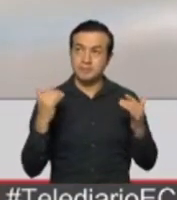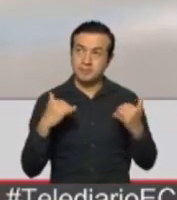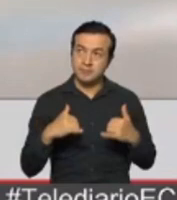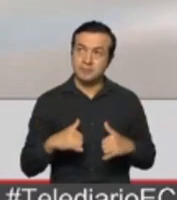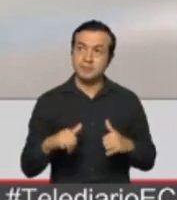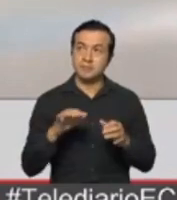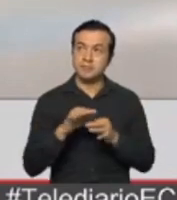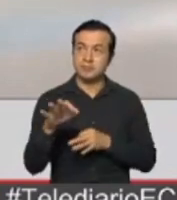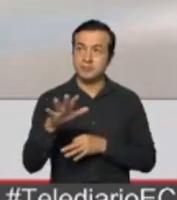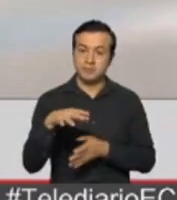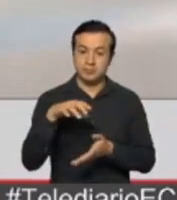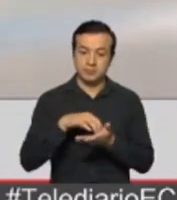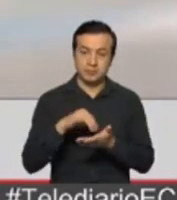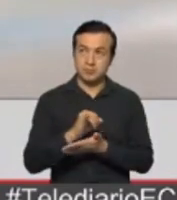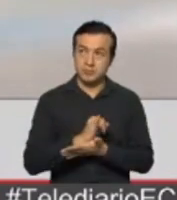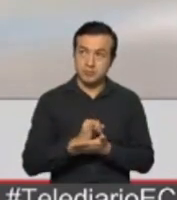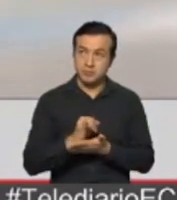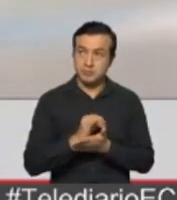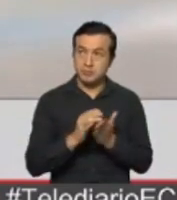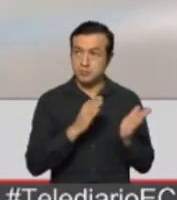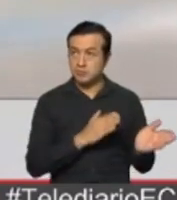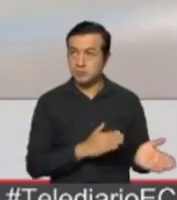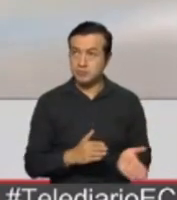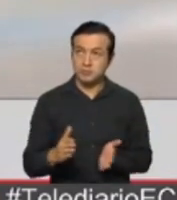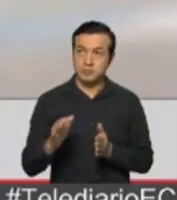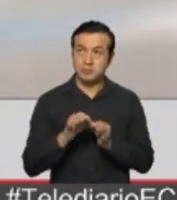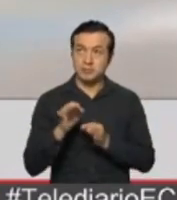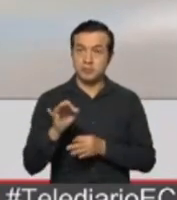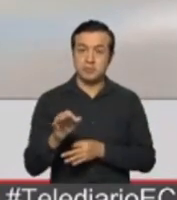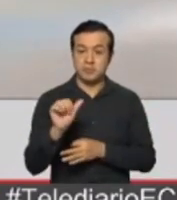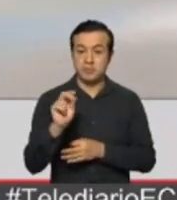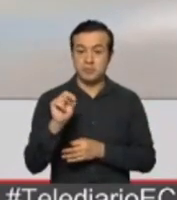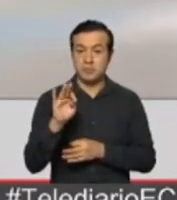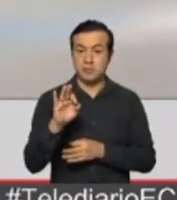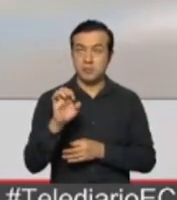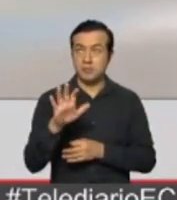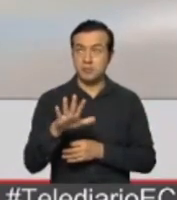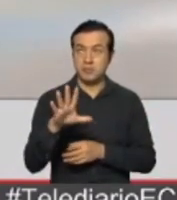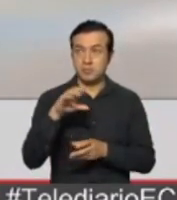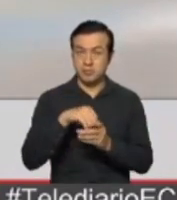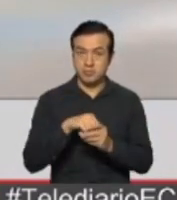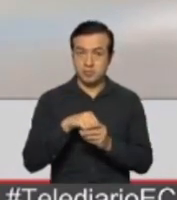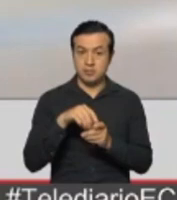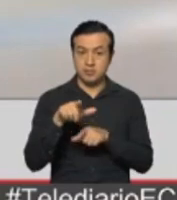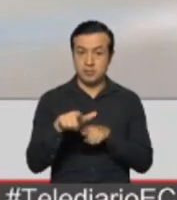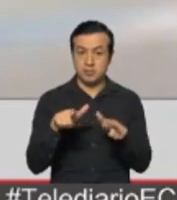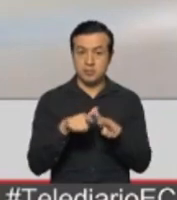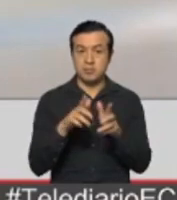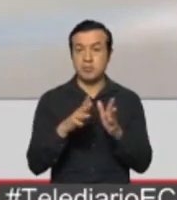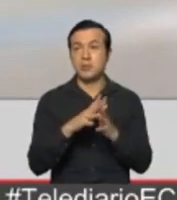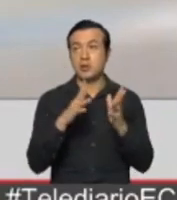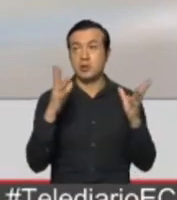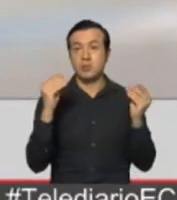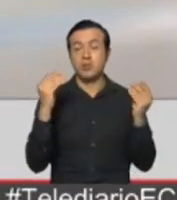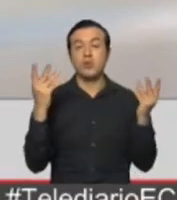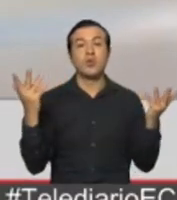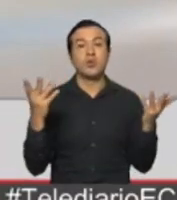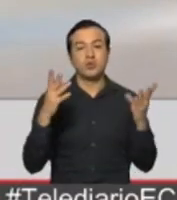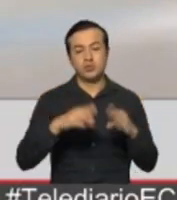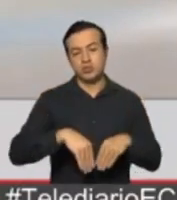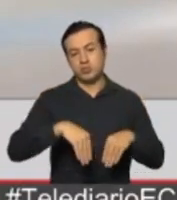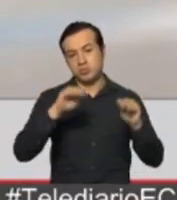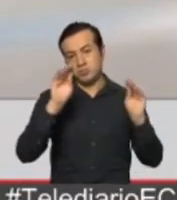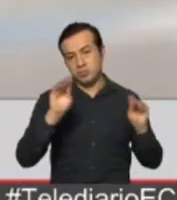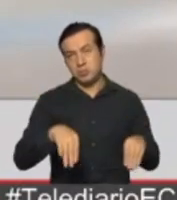en nuestra provincia de imbabura en lo que es el cantón antonio ante un cantón que tiene una vocación textil hombres y